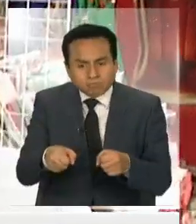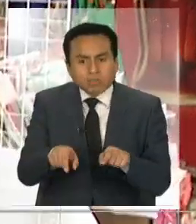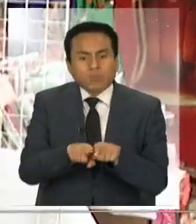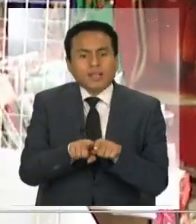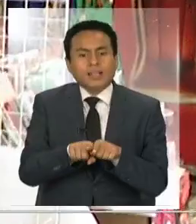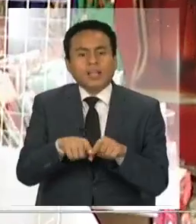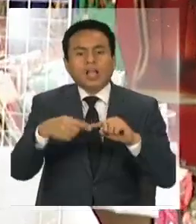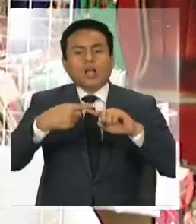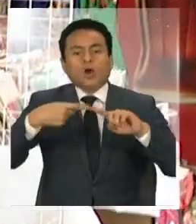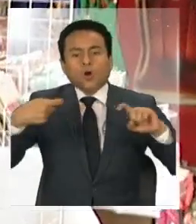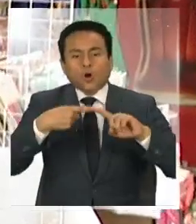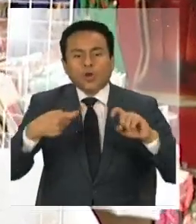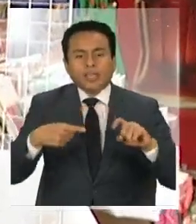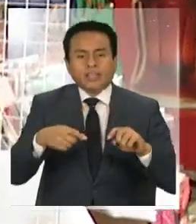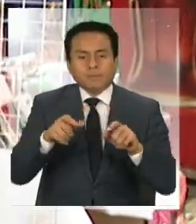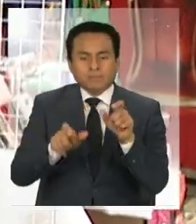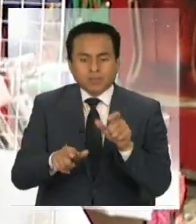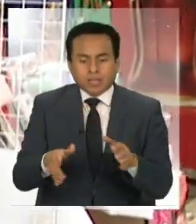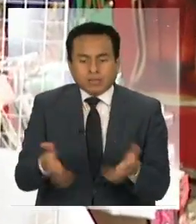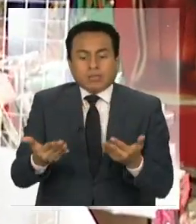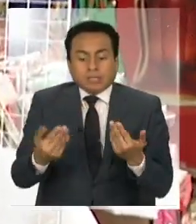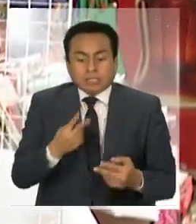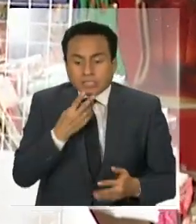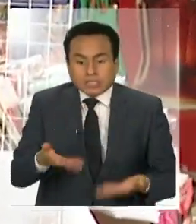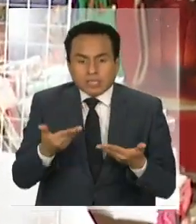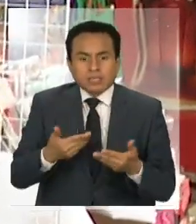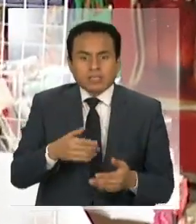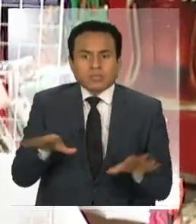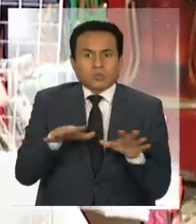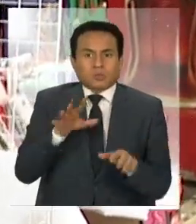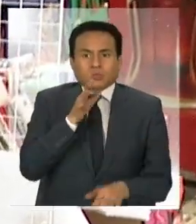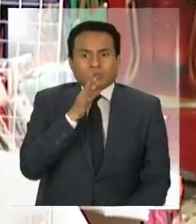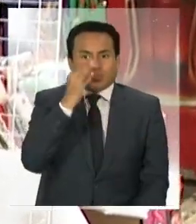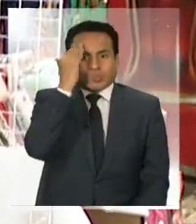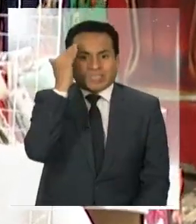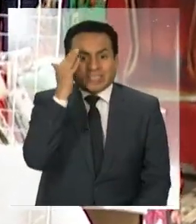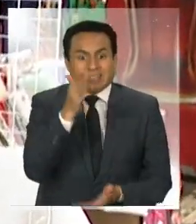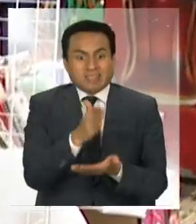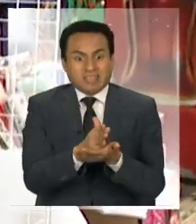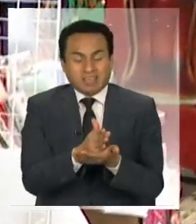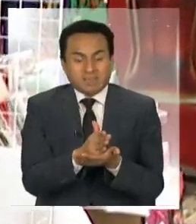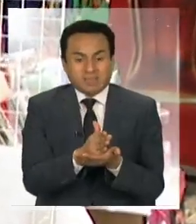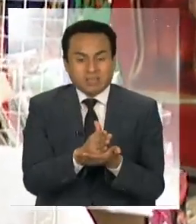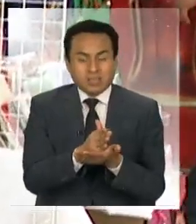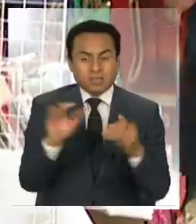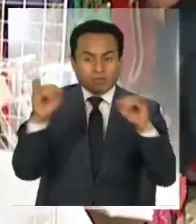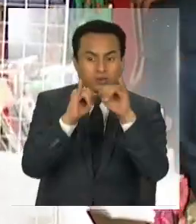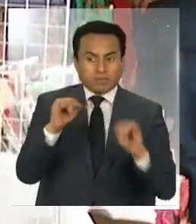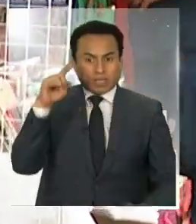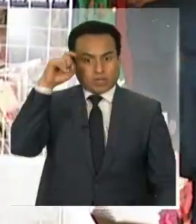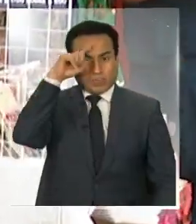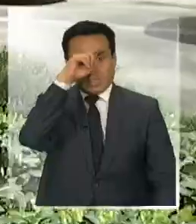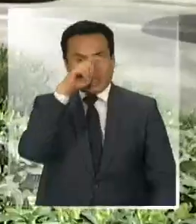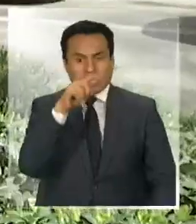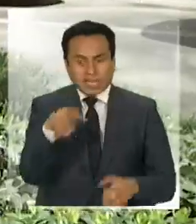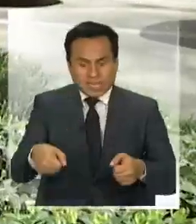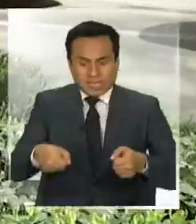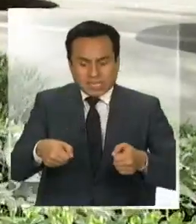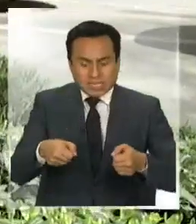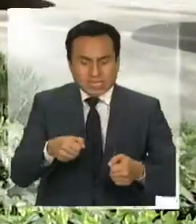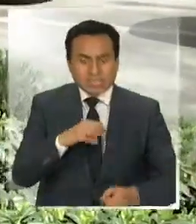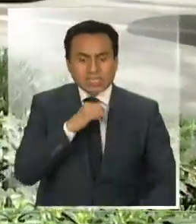que da corriente, ¿no?, para reanimar a las personas. No sé si yo lo usaría porque igual... Debe tener un grado de complejidad usarlo. O